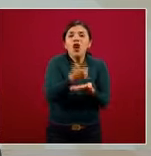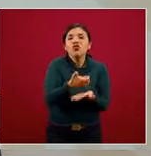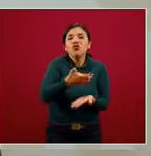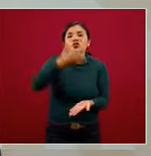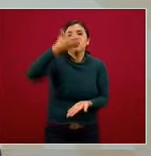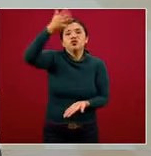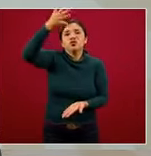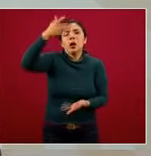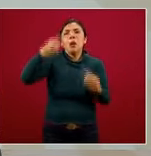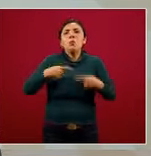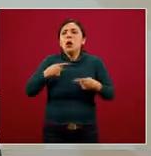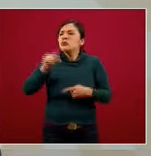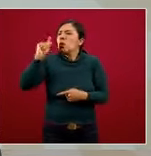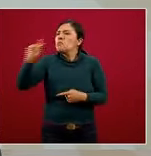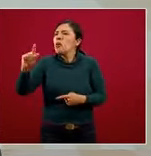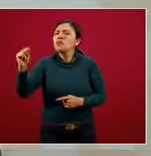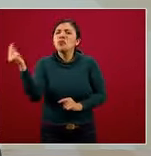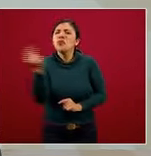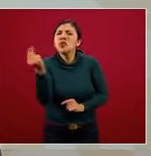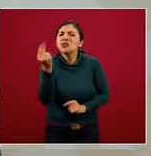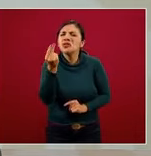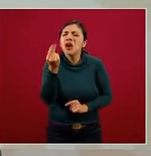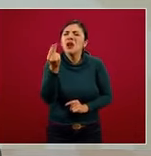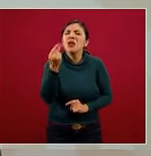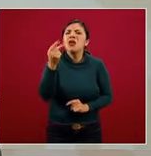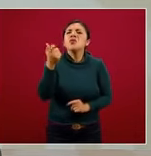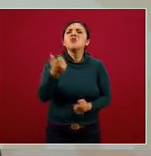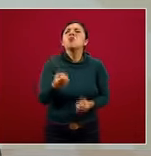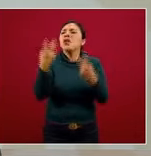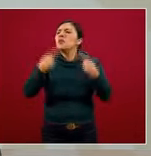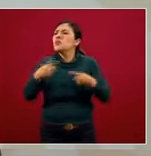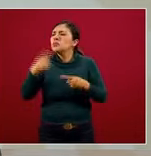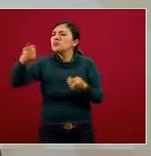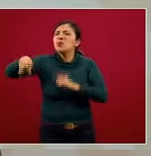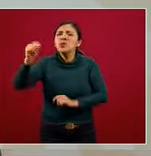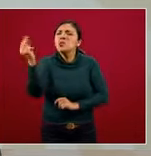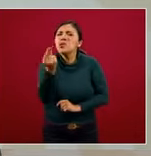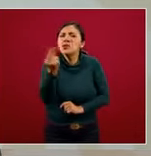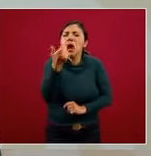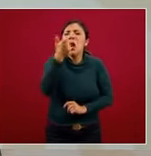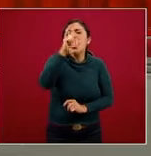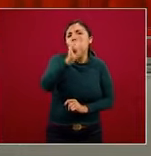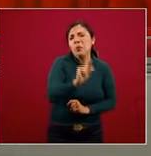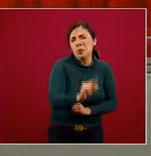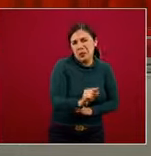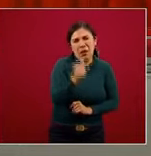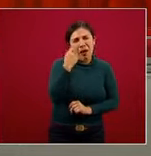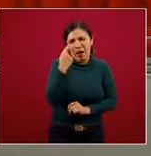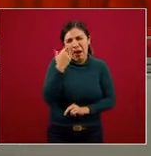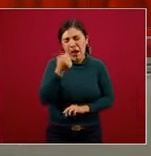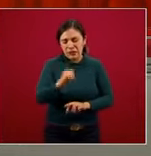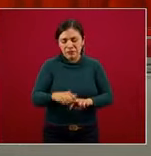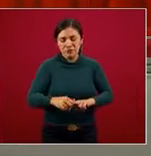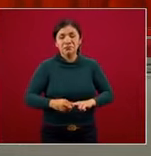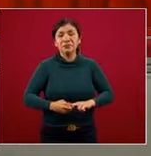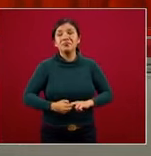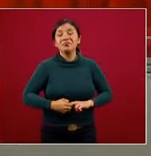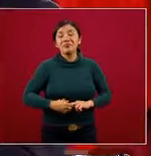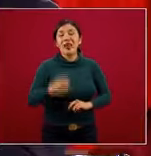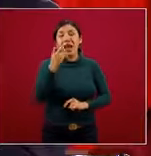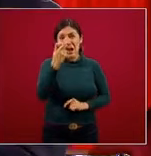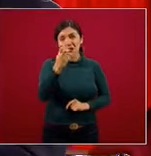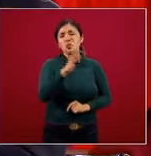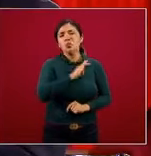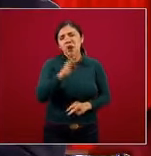sube. Si hay pocas personas que la quieren, comparado con cuántas hay, pues baja el precio. Esto es algo que se